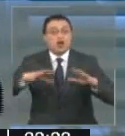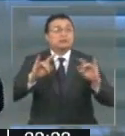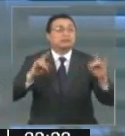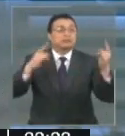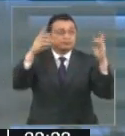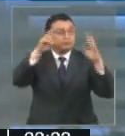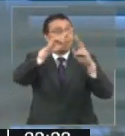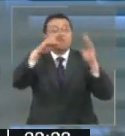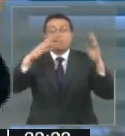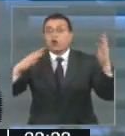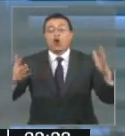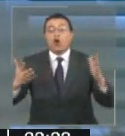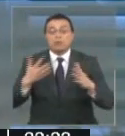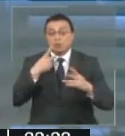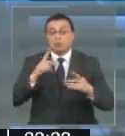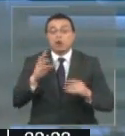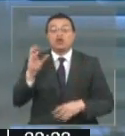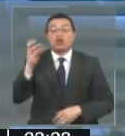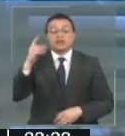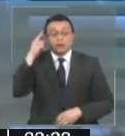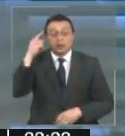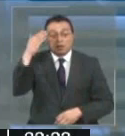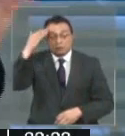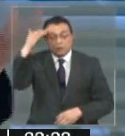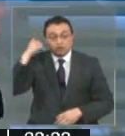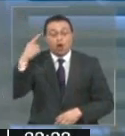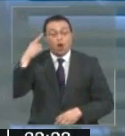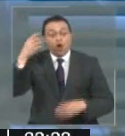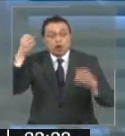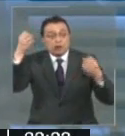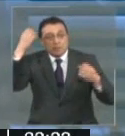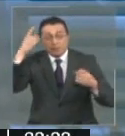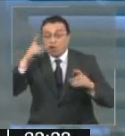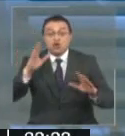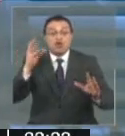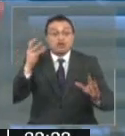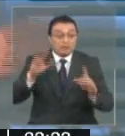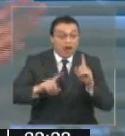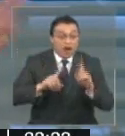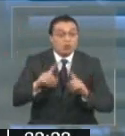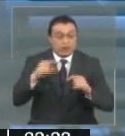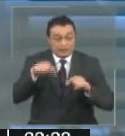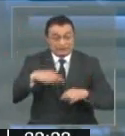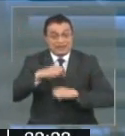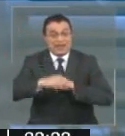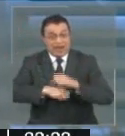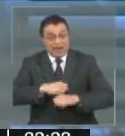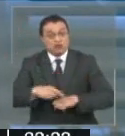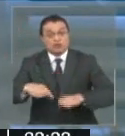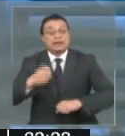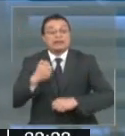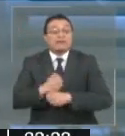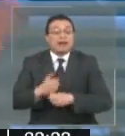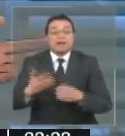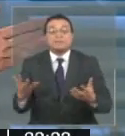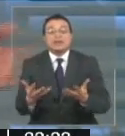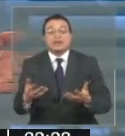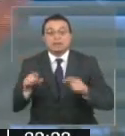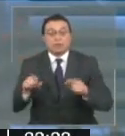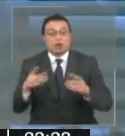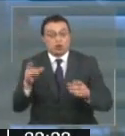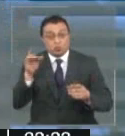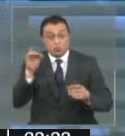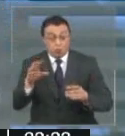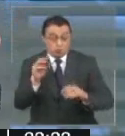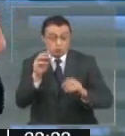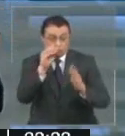no puede ser que alguien no tenga la conciencia o la educación para poder entender esto. Uh-huh. Entonces, este año lo que estamos trabajando no solamente en tener